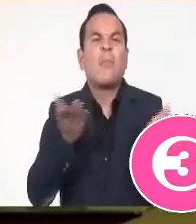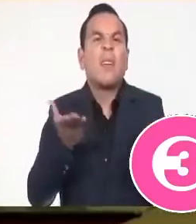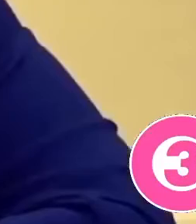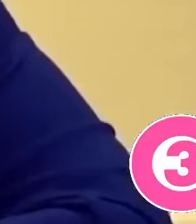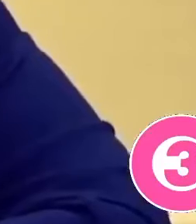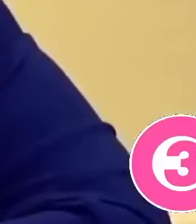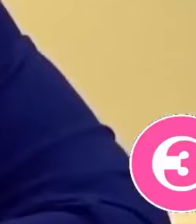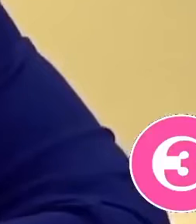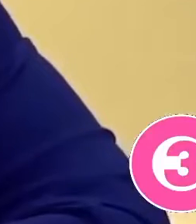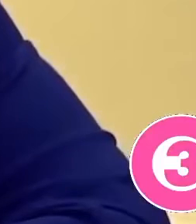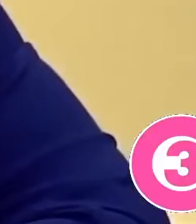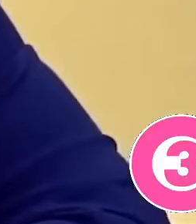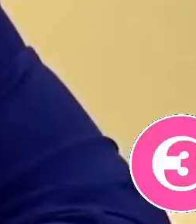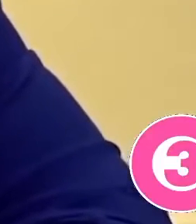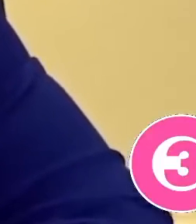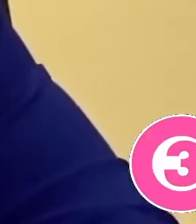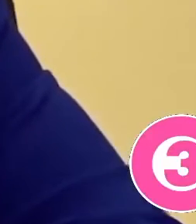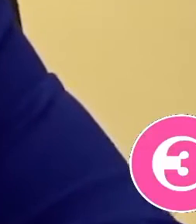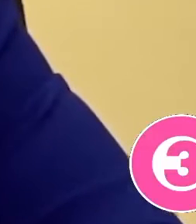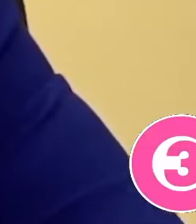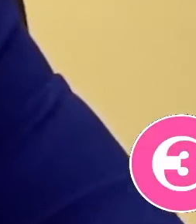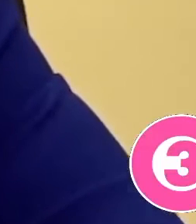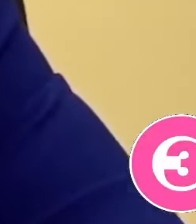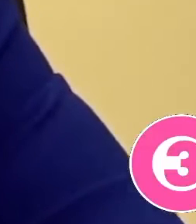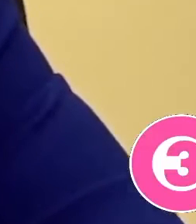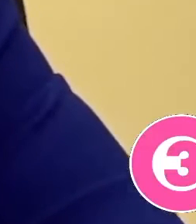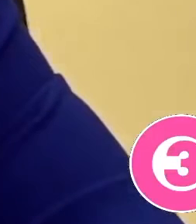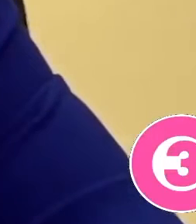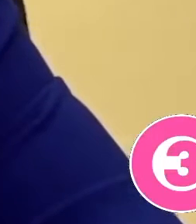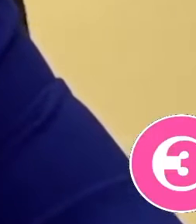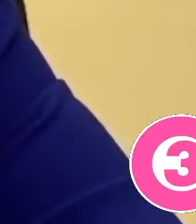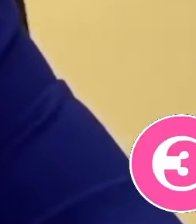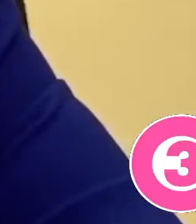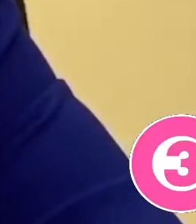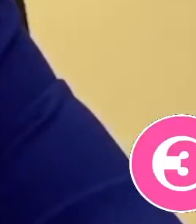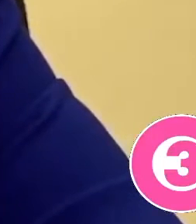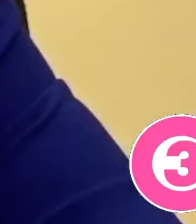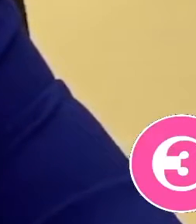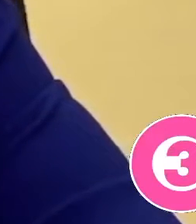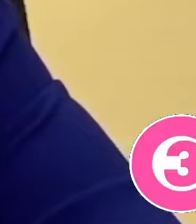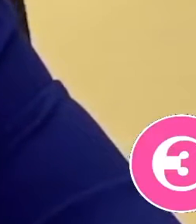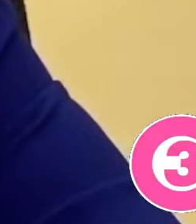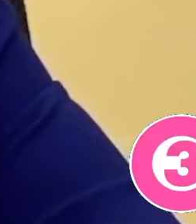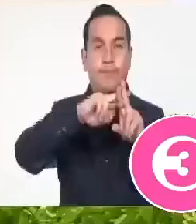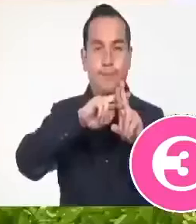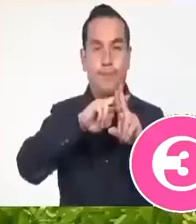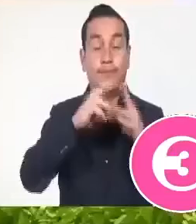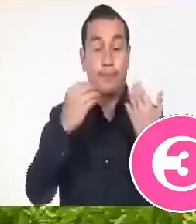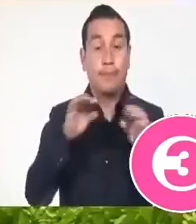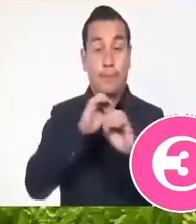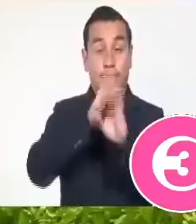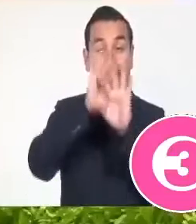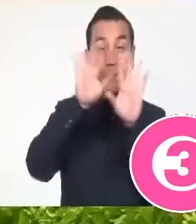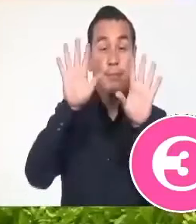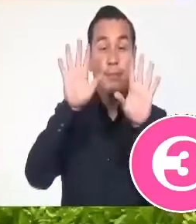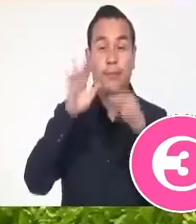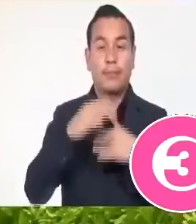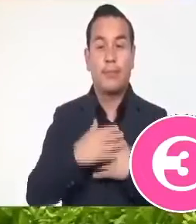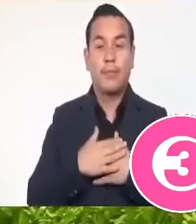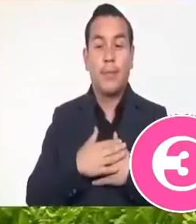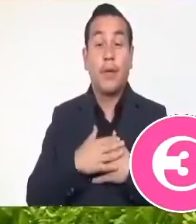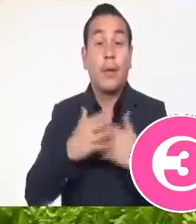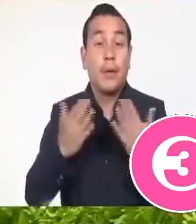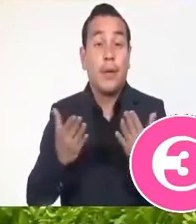de seguridad y a la funcionaria electa de Guevara explicó que en noviembre de este año debe presentar el examen periódico universal